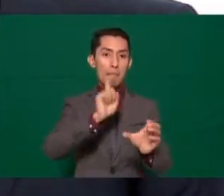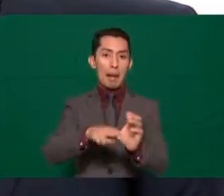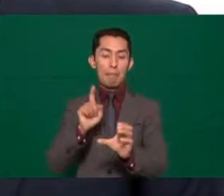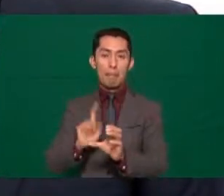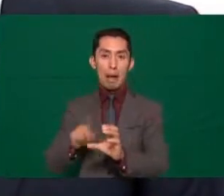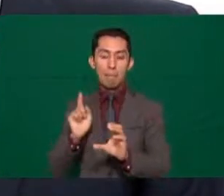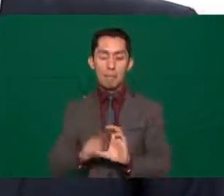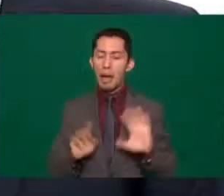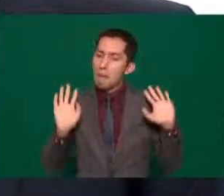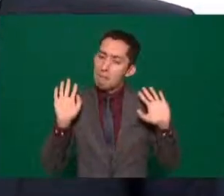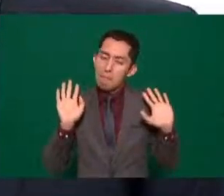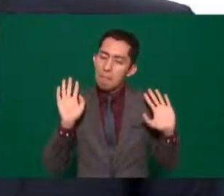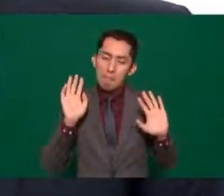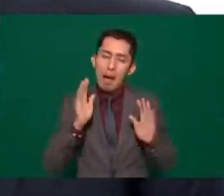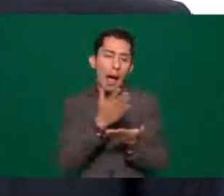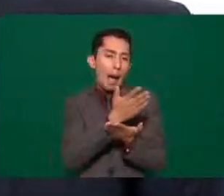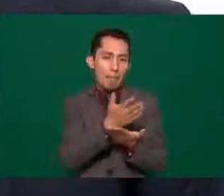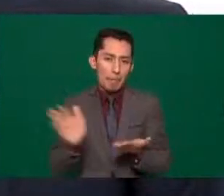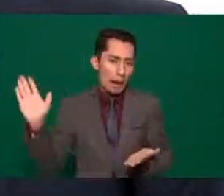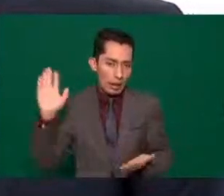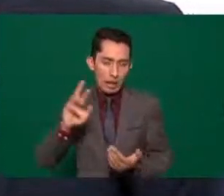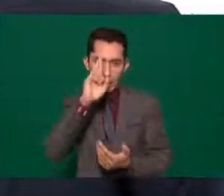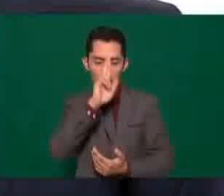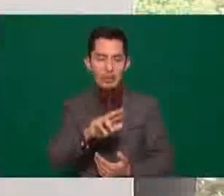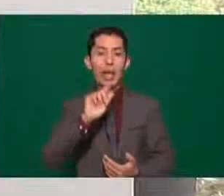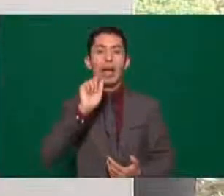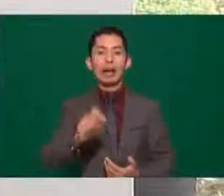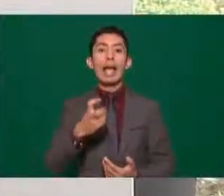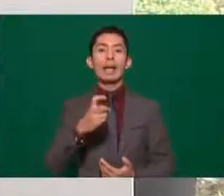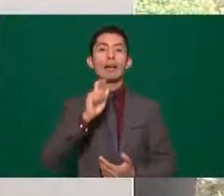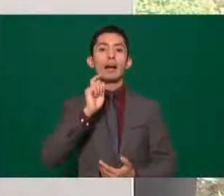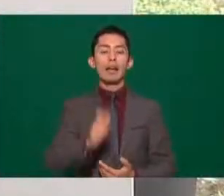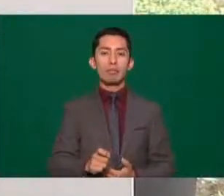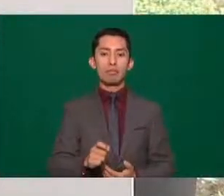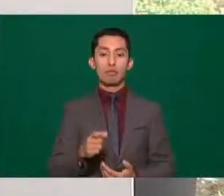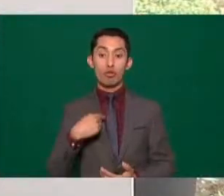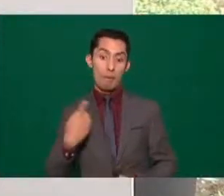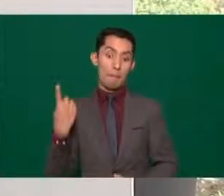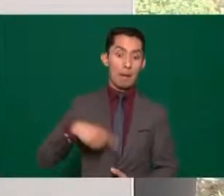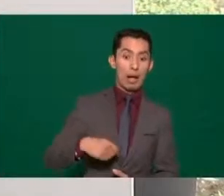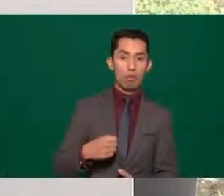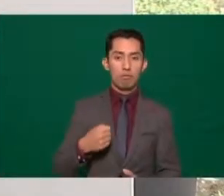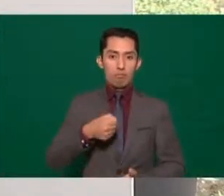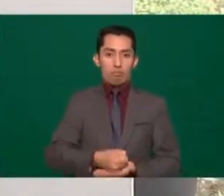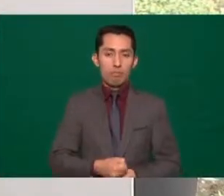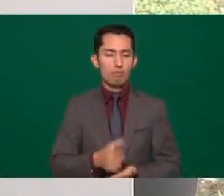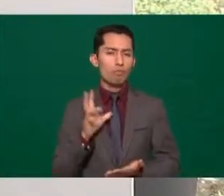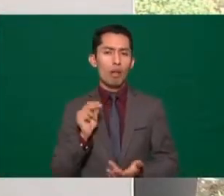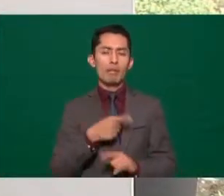Y repito, esa es la democracia. No